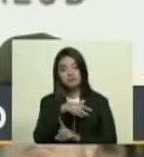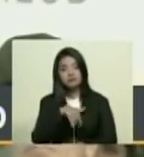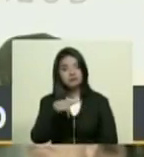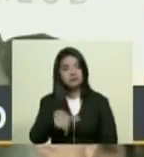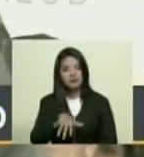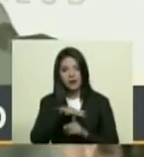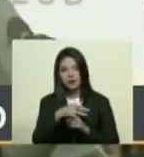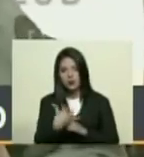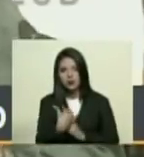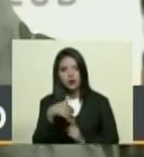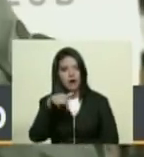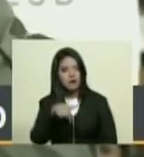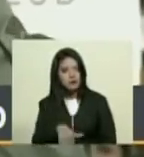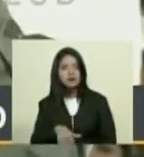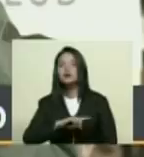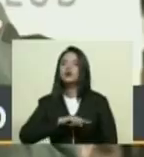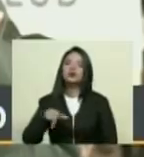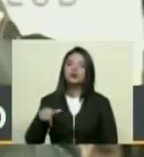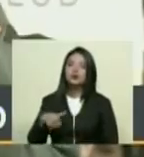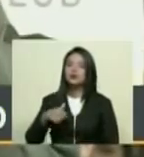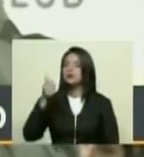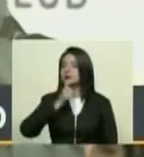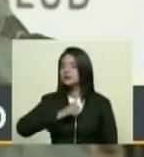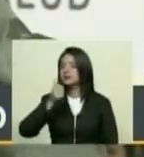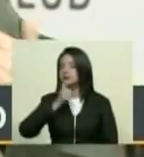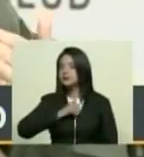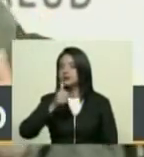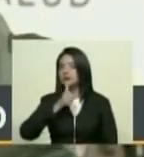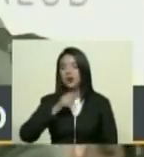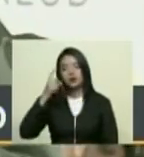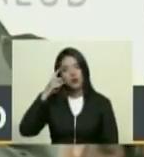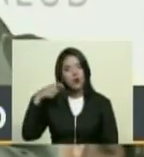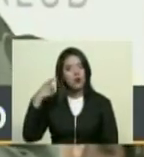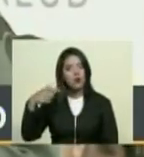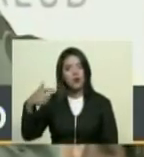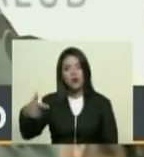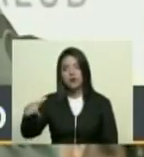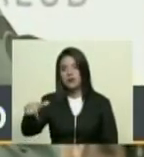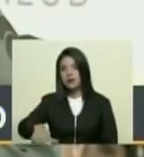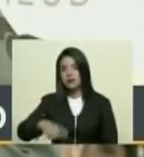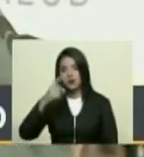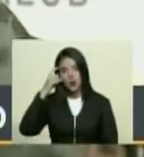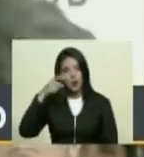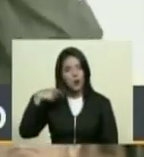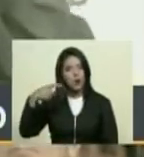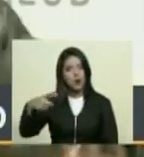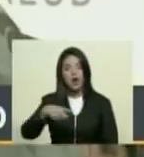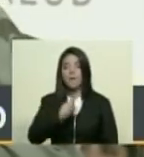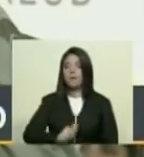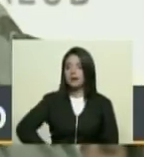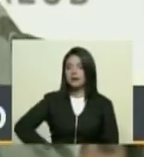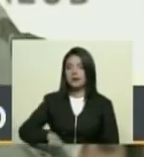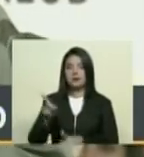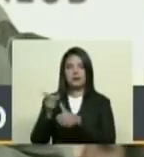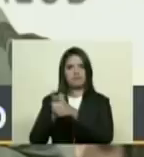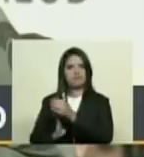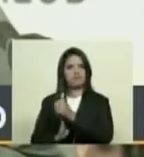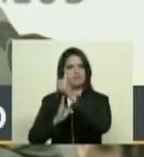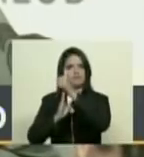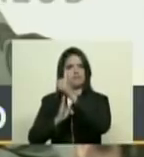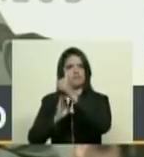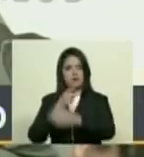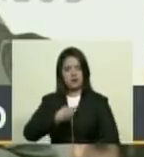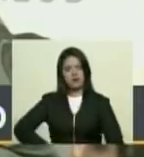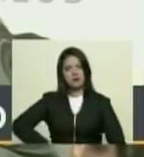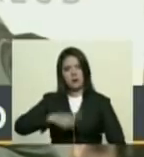estamos y que estamos enfrentando todos los días, el presidente a la cabeza, presidente